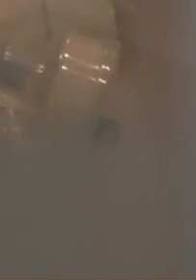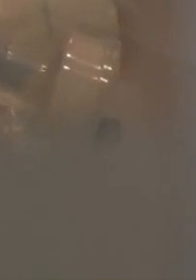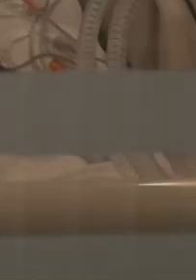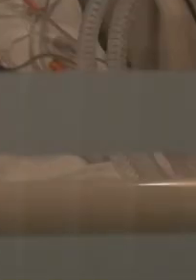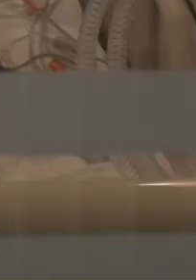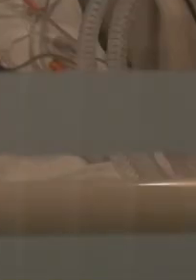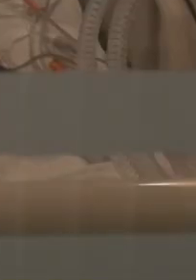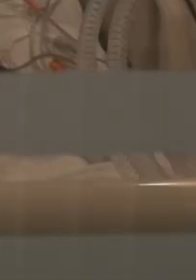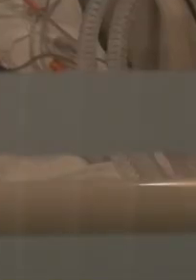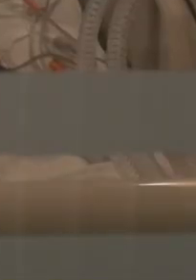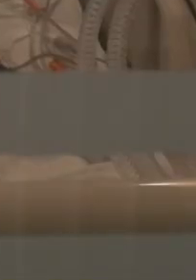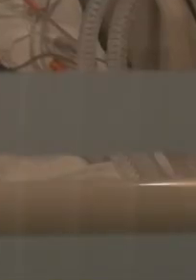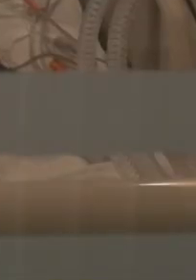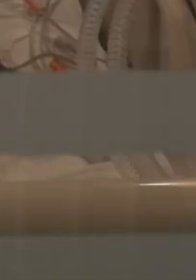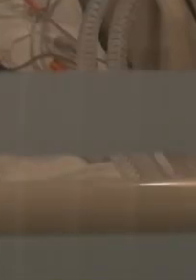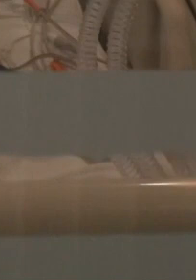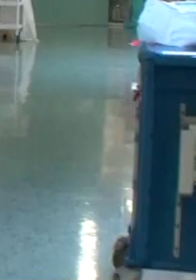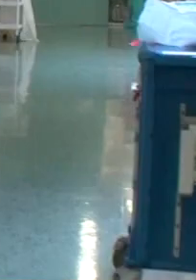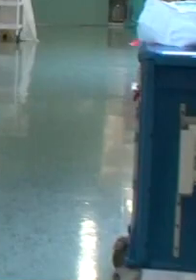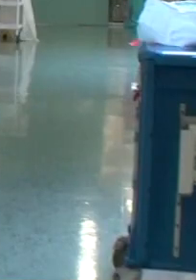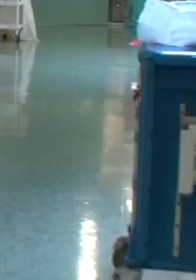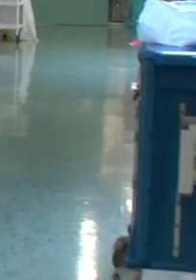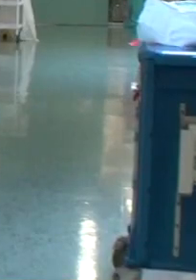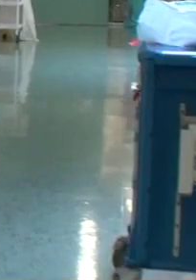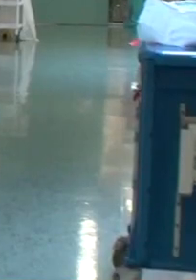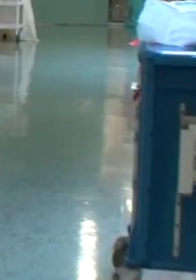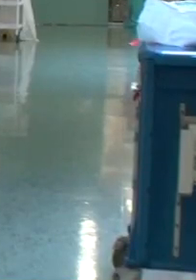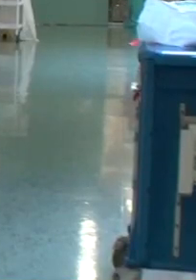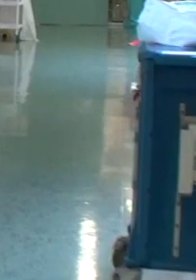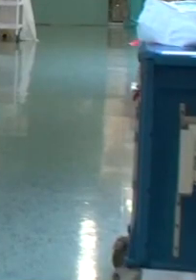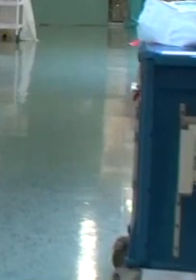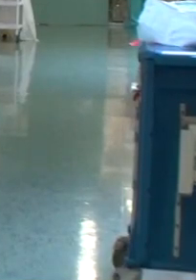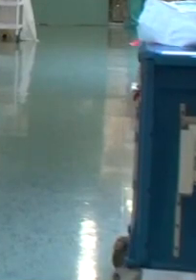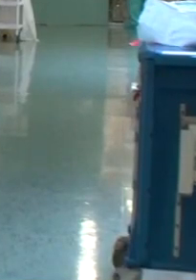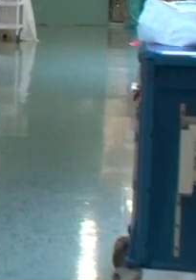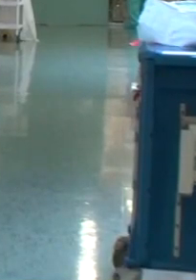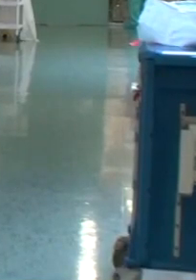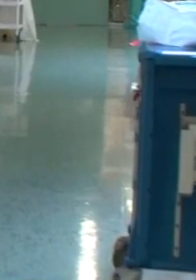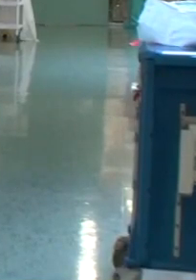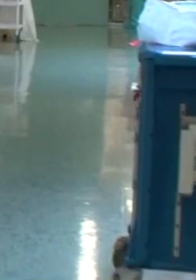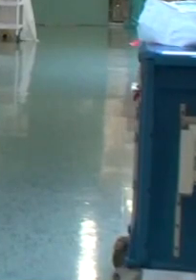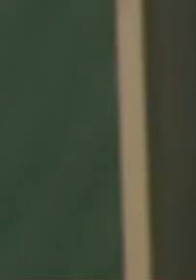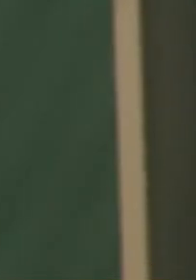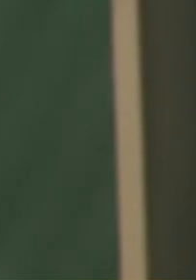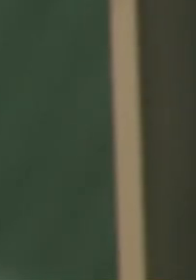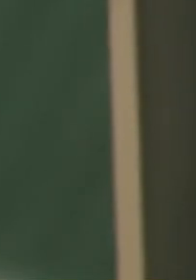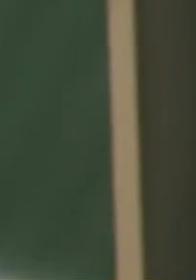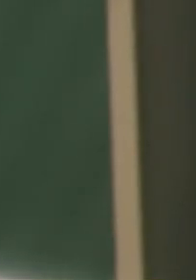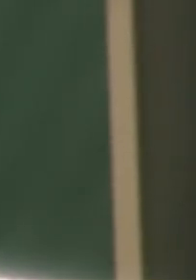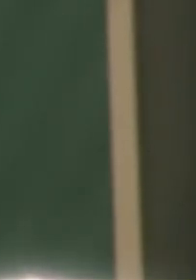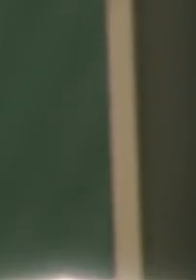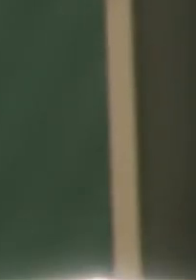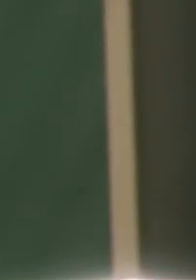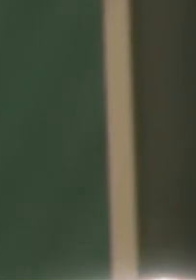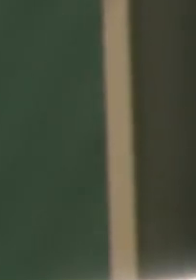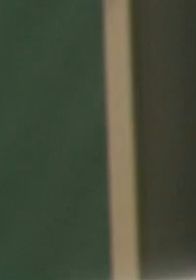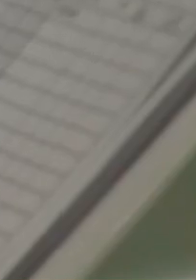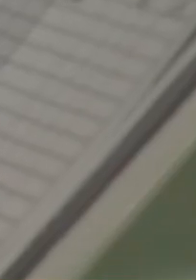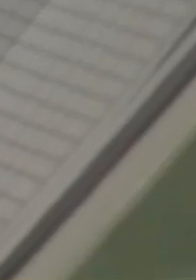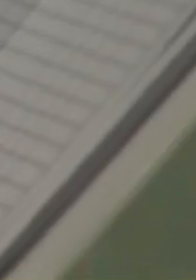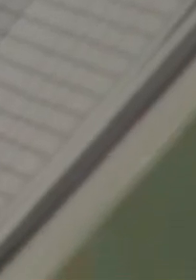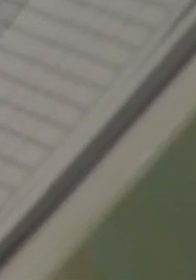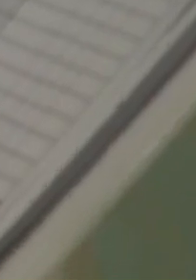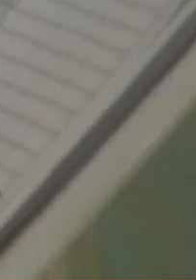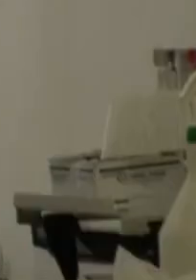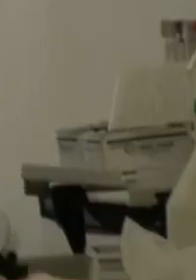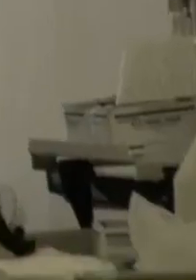315.041 nuevos contagios en las últimas 24 horas. Esto es nuevos contagios de 3.012 con un total de